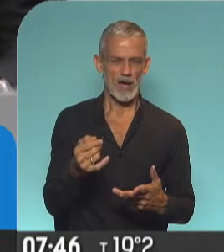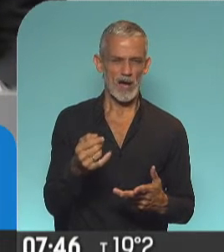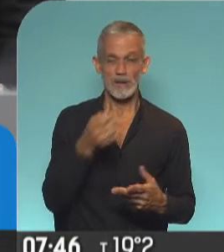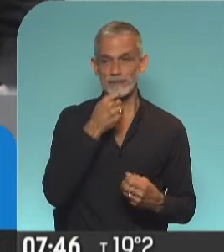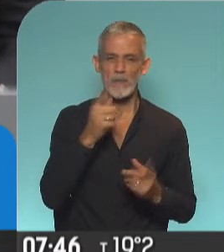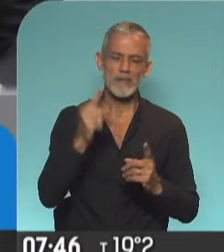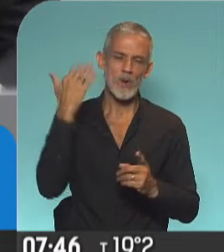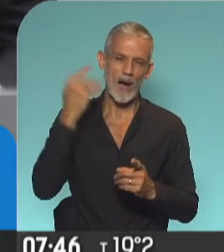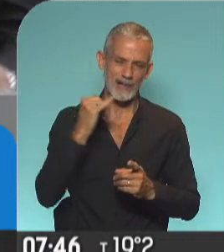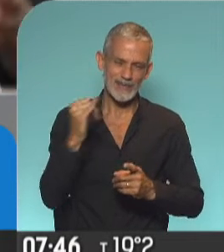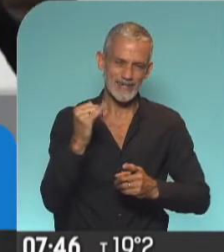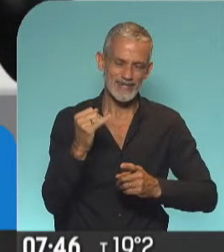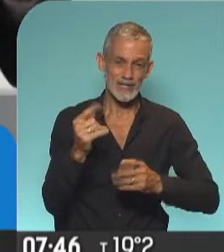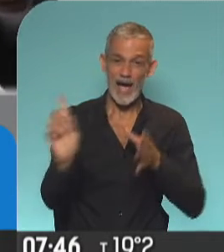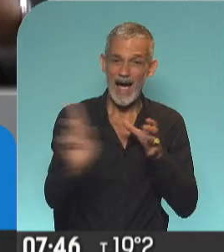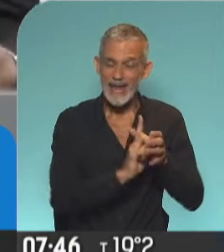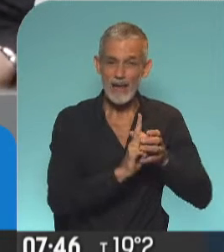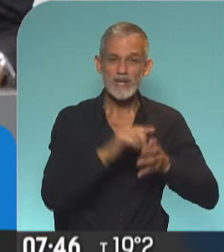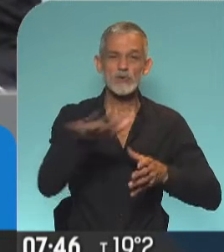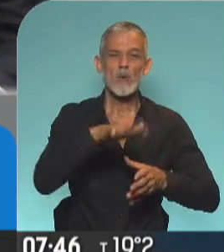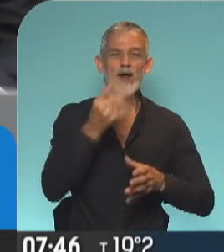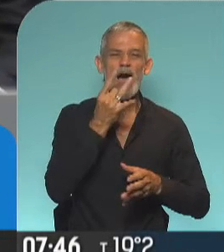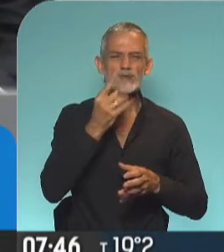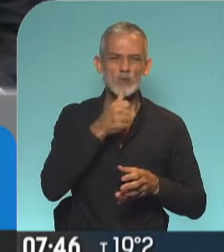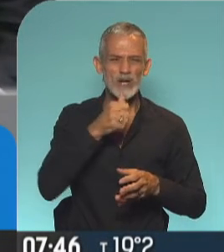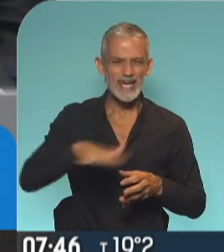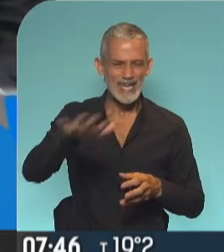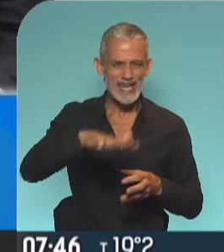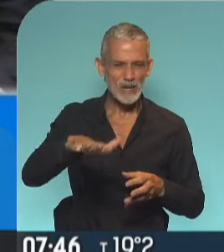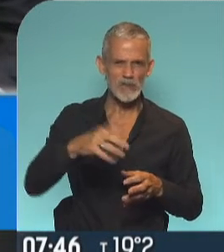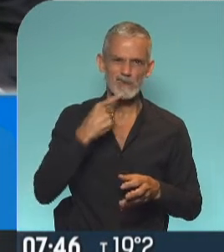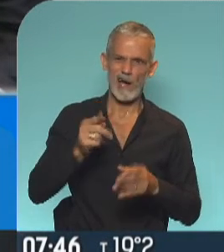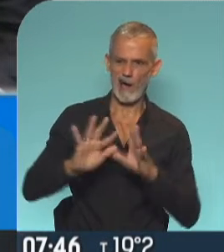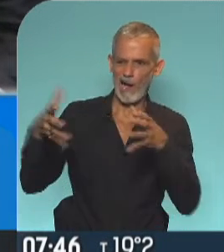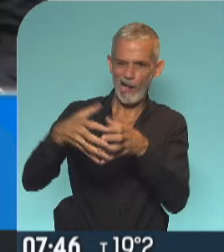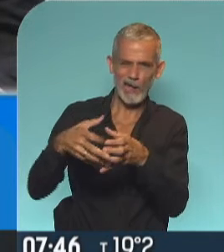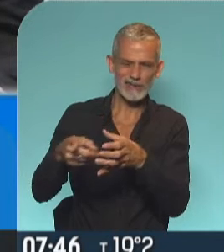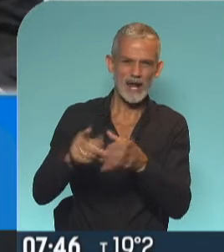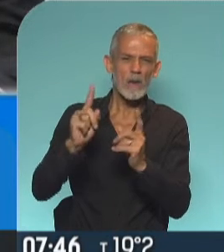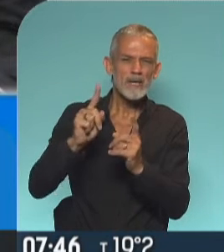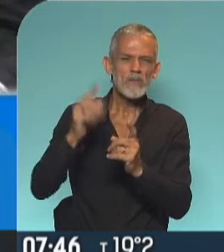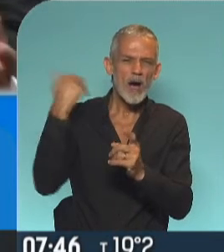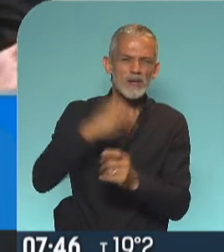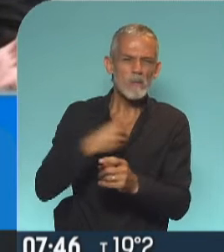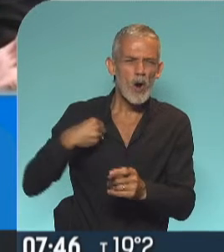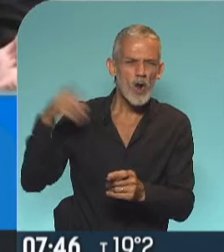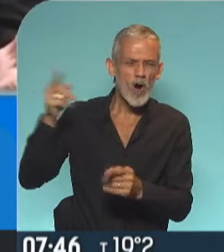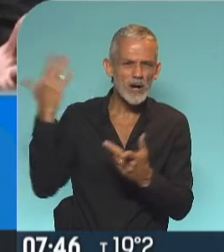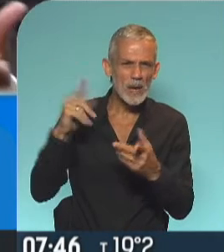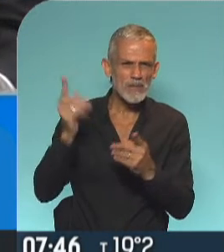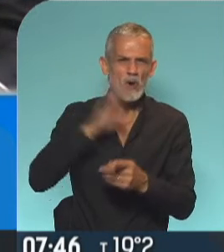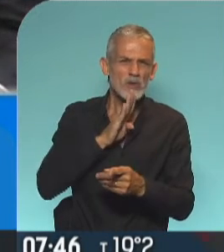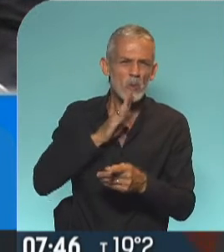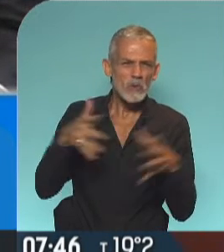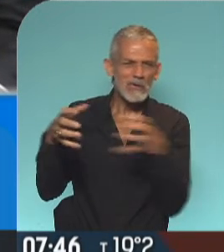como te dije antes, cuando hicimos el aislamiento del barrio Azul, decían que era un gueto, como el gueto de Varsovia, lo comparaban con el gueto de